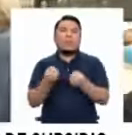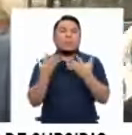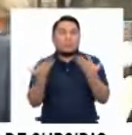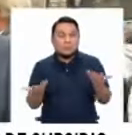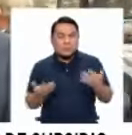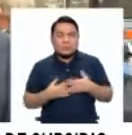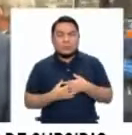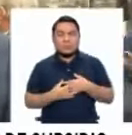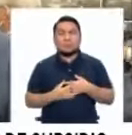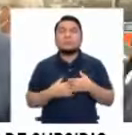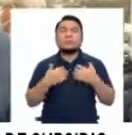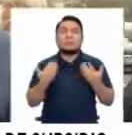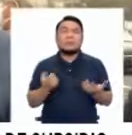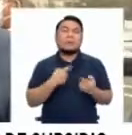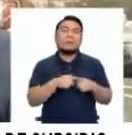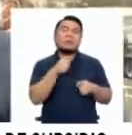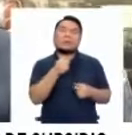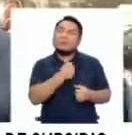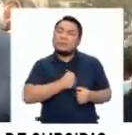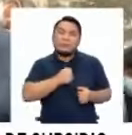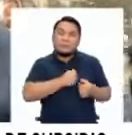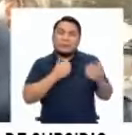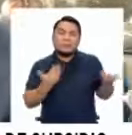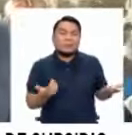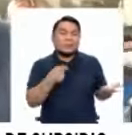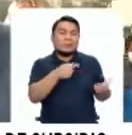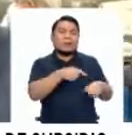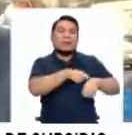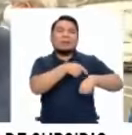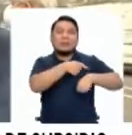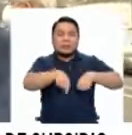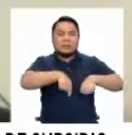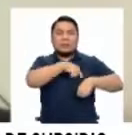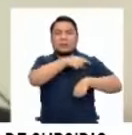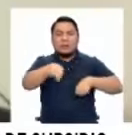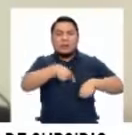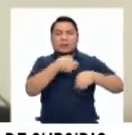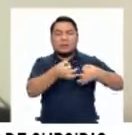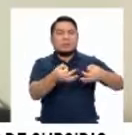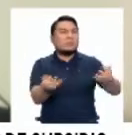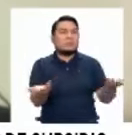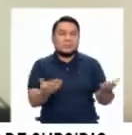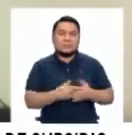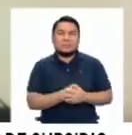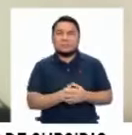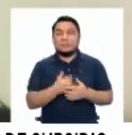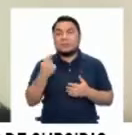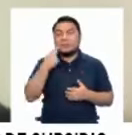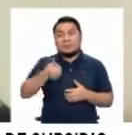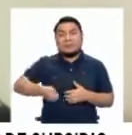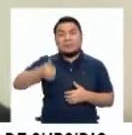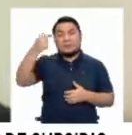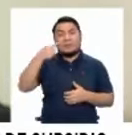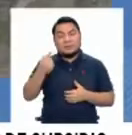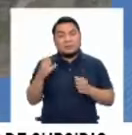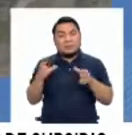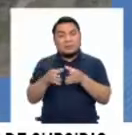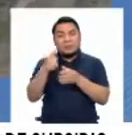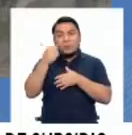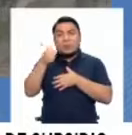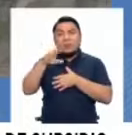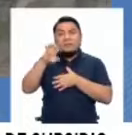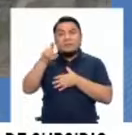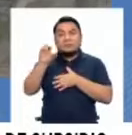kilómetro recorrido. Pero con mucha pena vemos que pasan las semanas y las semanas. El gerente general de la Fundación Transitemos, Alfonso